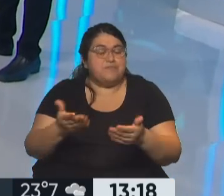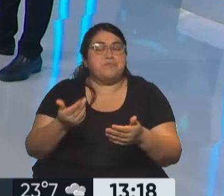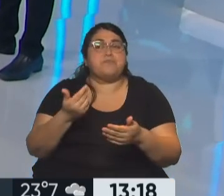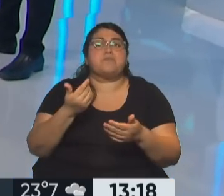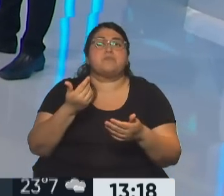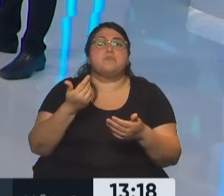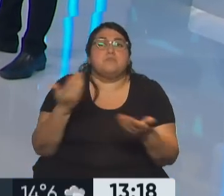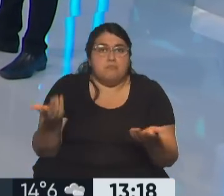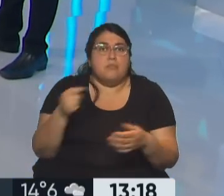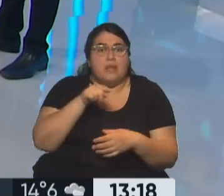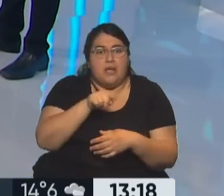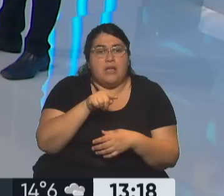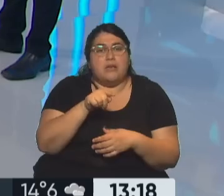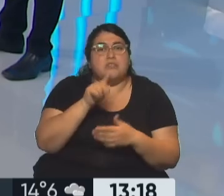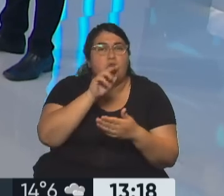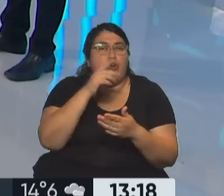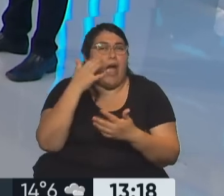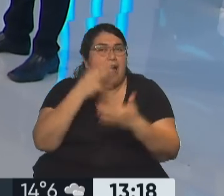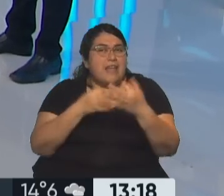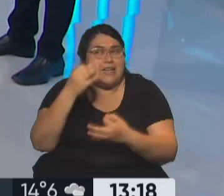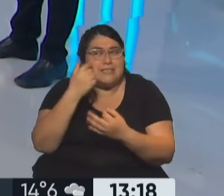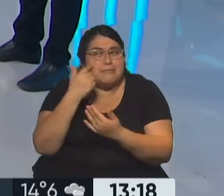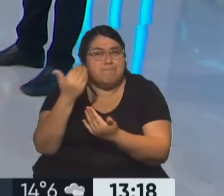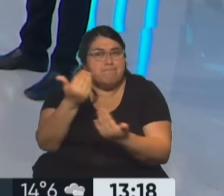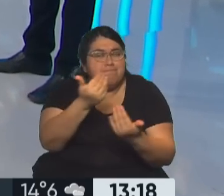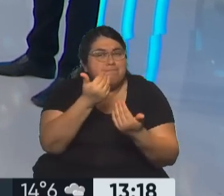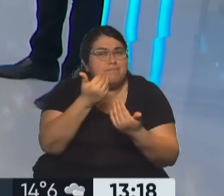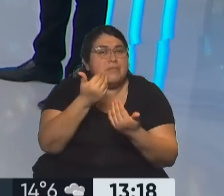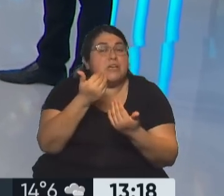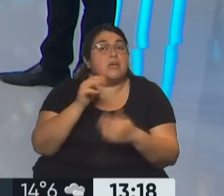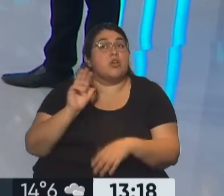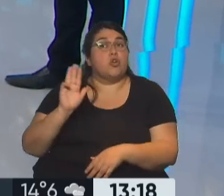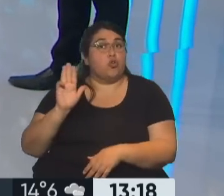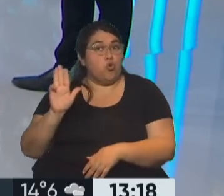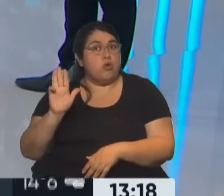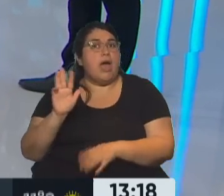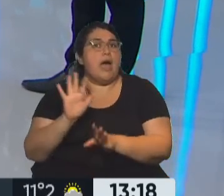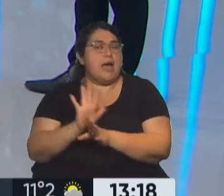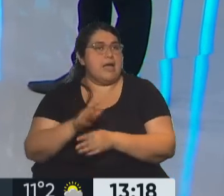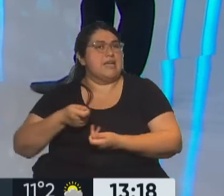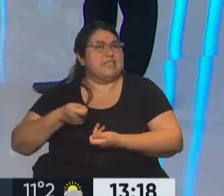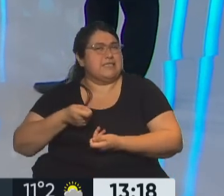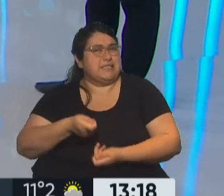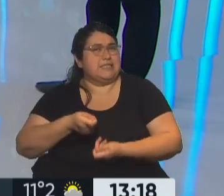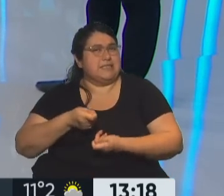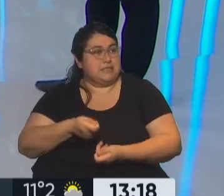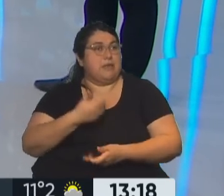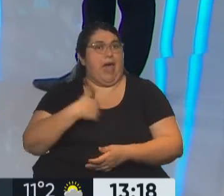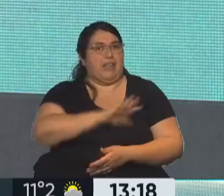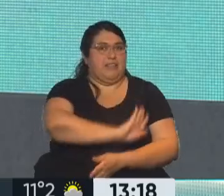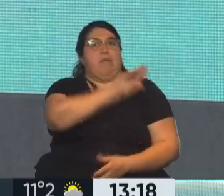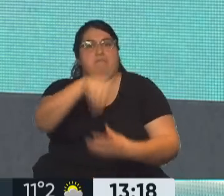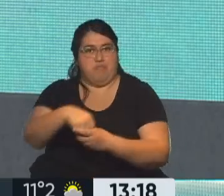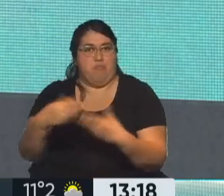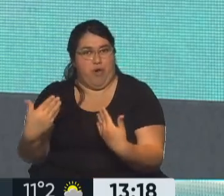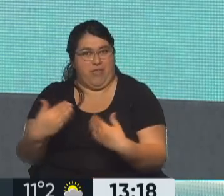que tiene cierto grado de verosimilitud, tiene que ver con cómo Lula empujó la candidatura de Argentina. Entonces es